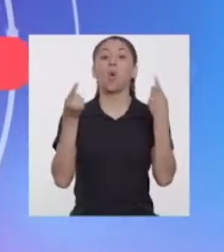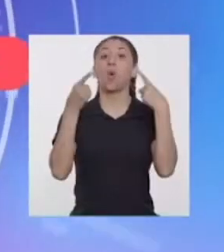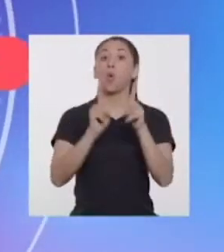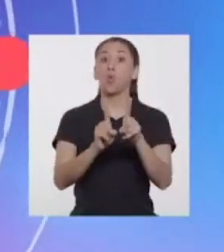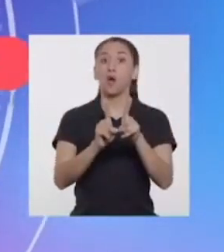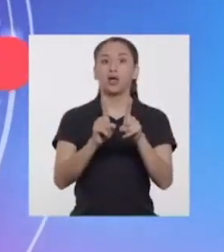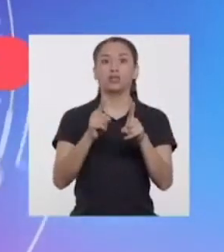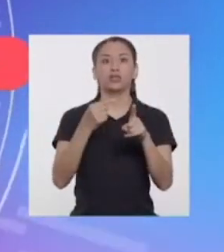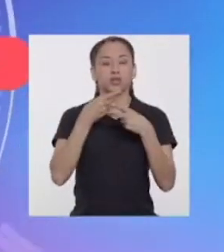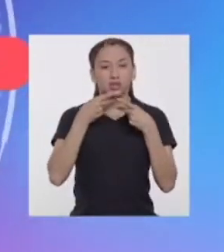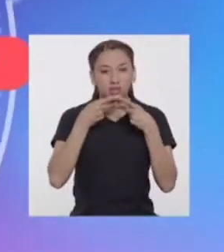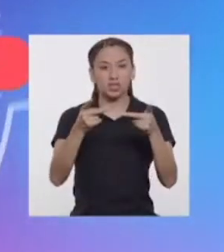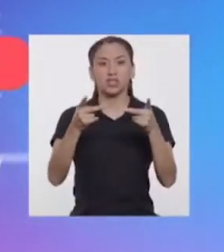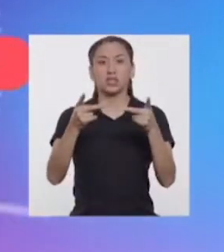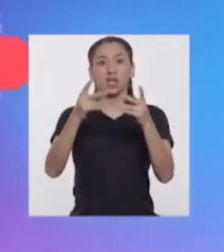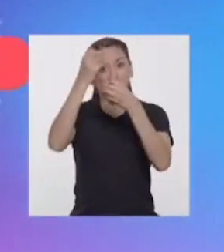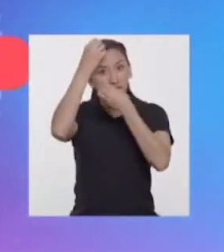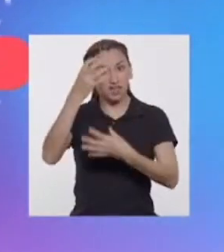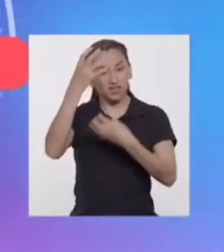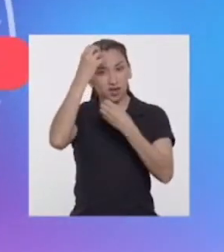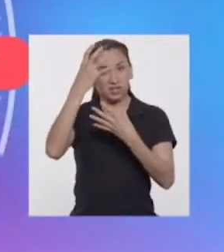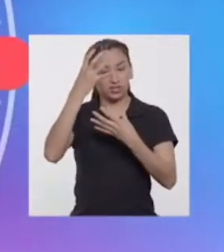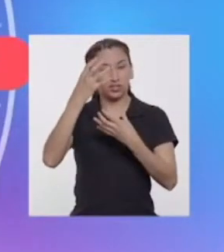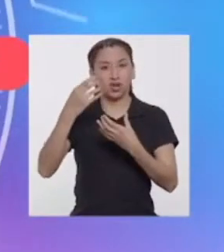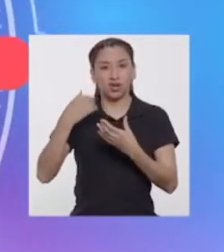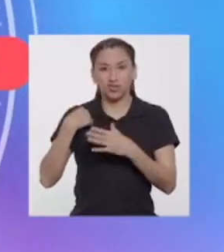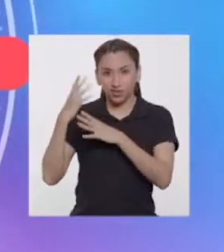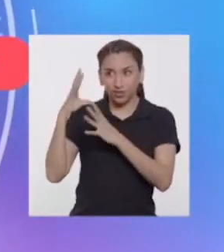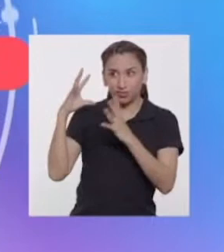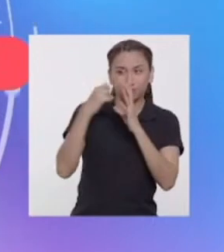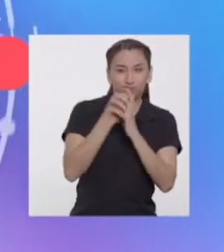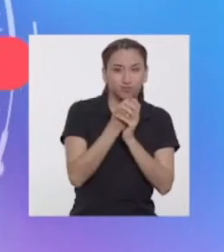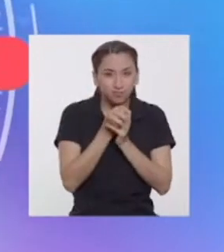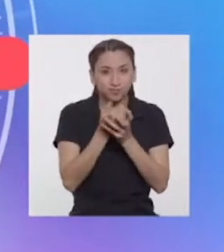¿Cuándo dirás o compartirás la información que has recogido?